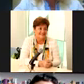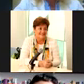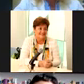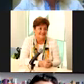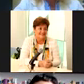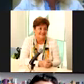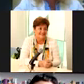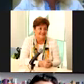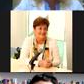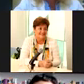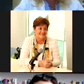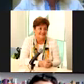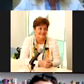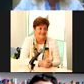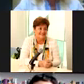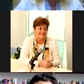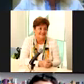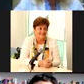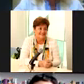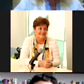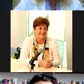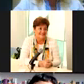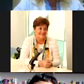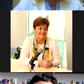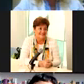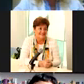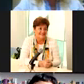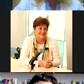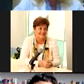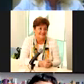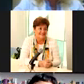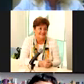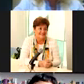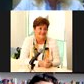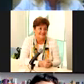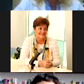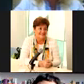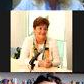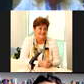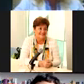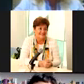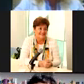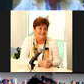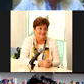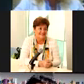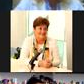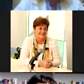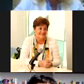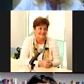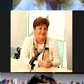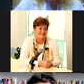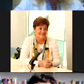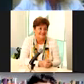intencional en adolescentes, pensando en que desde las organizaciones de la sociedad civil